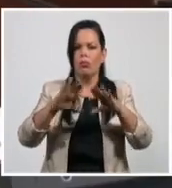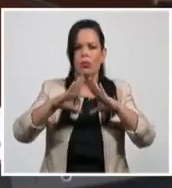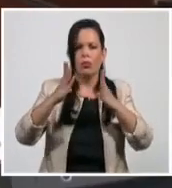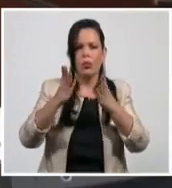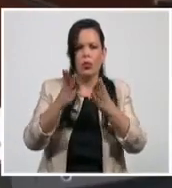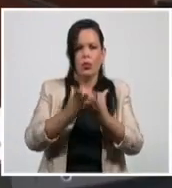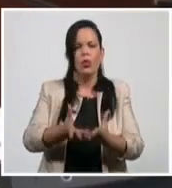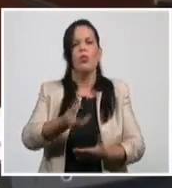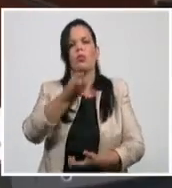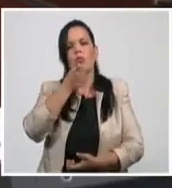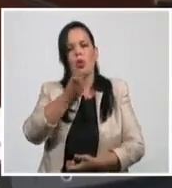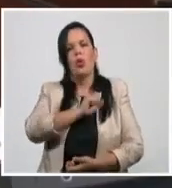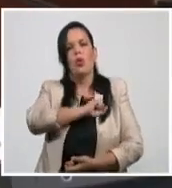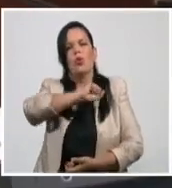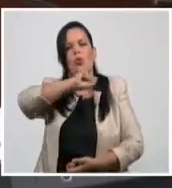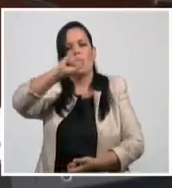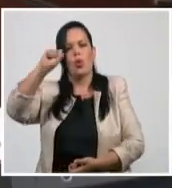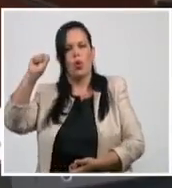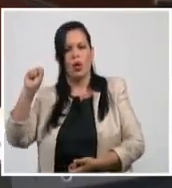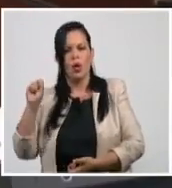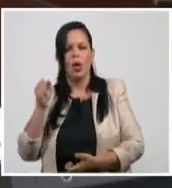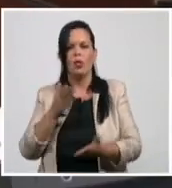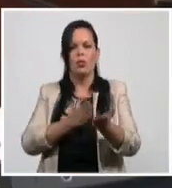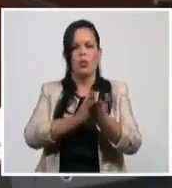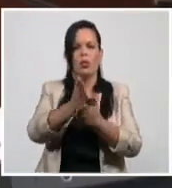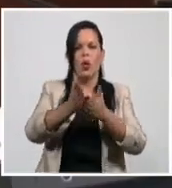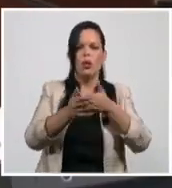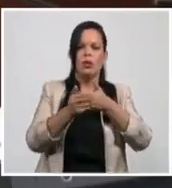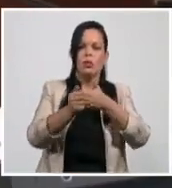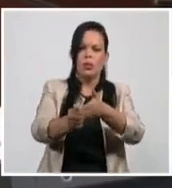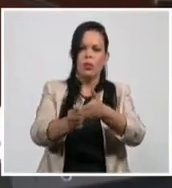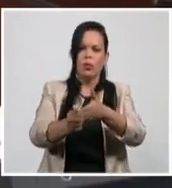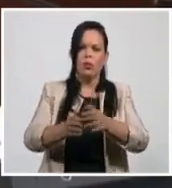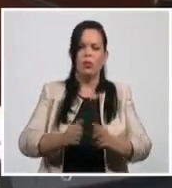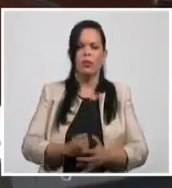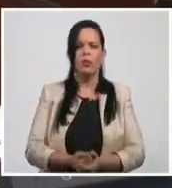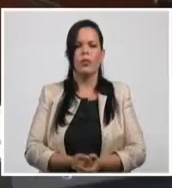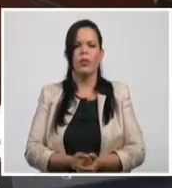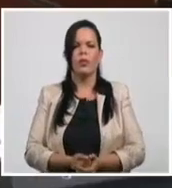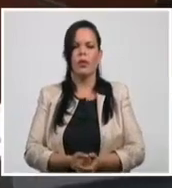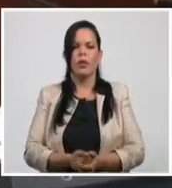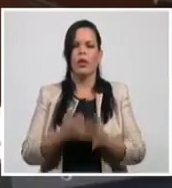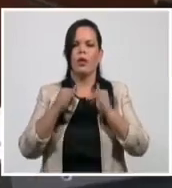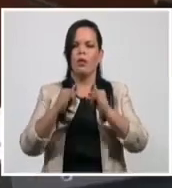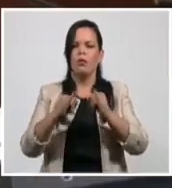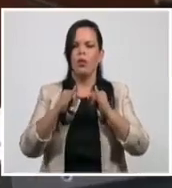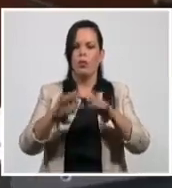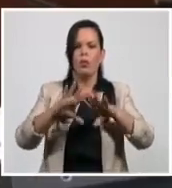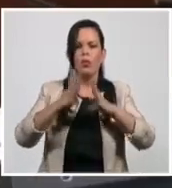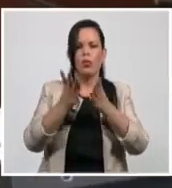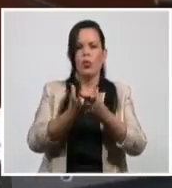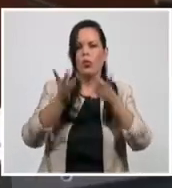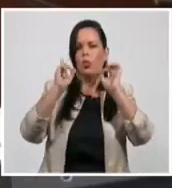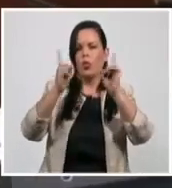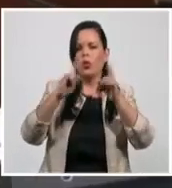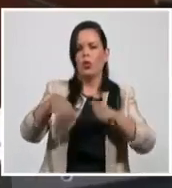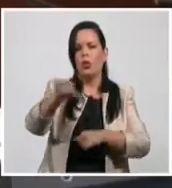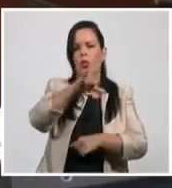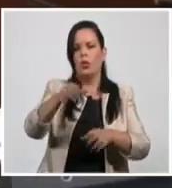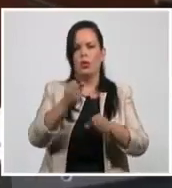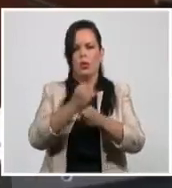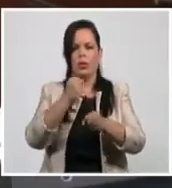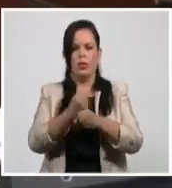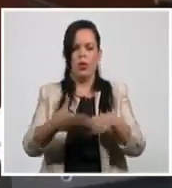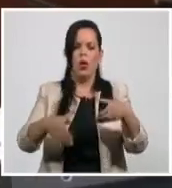logró también tener el liderazgo y la conducción política de los consejos de defensa provinciales, de los consejos de